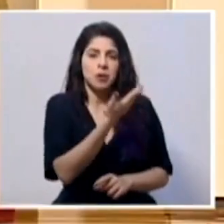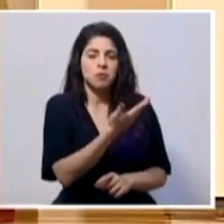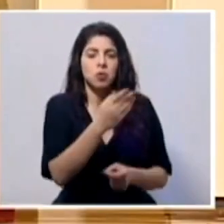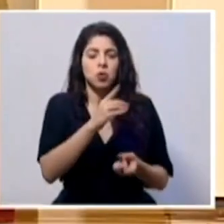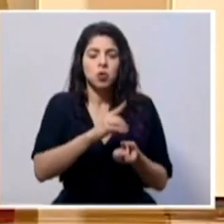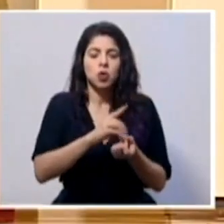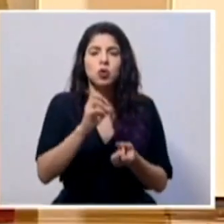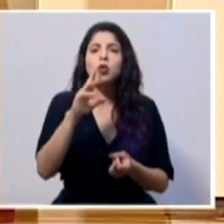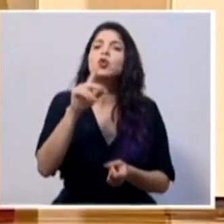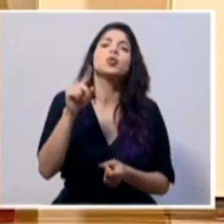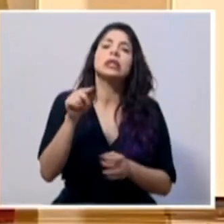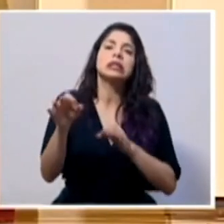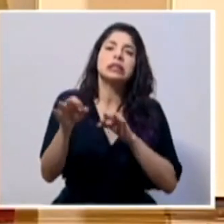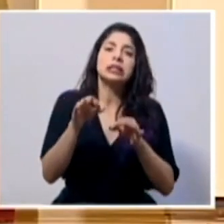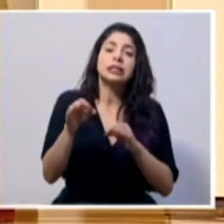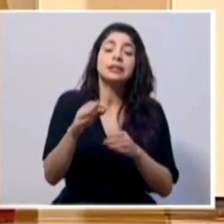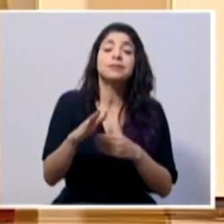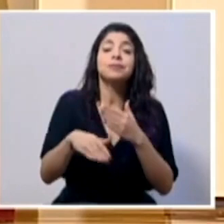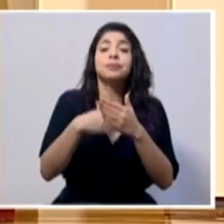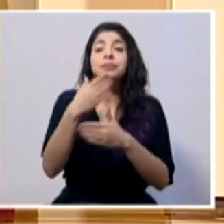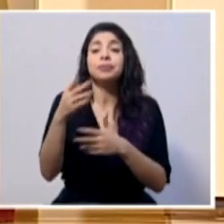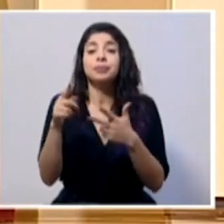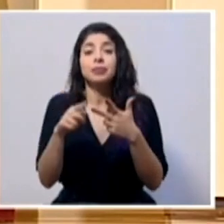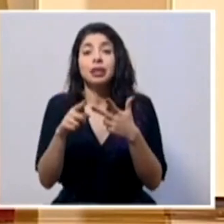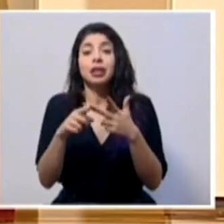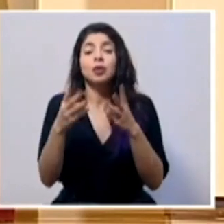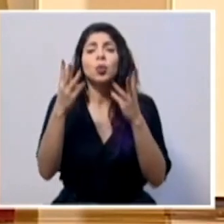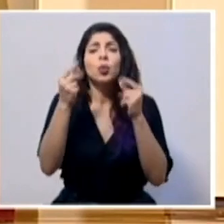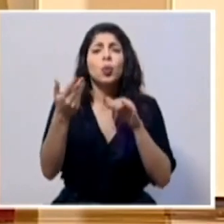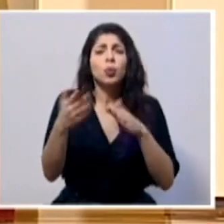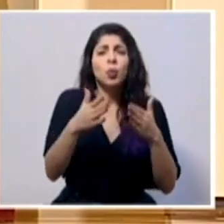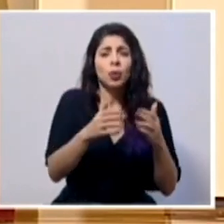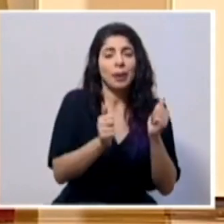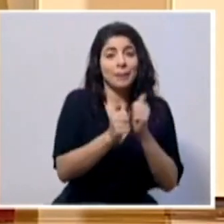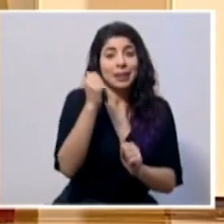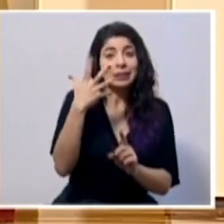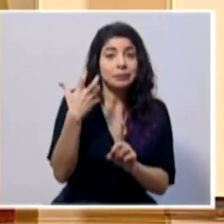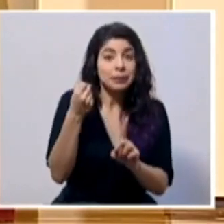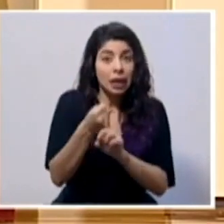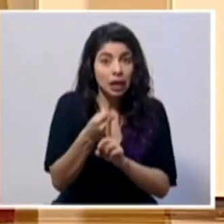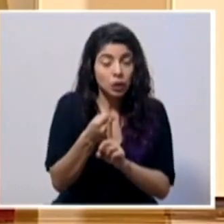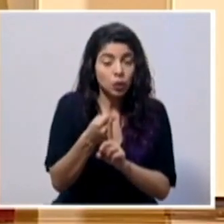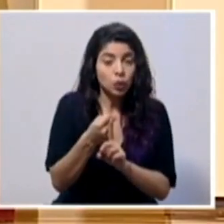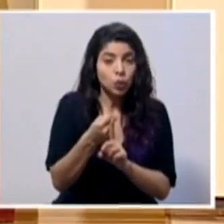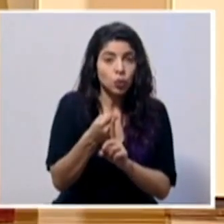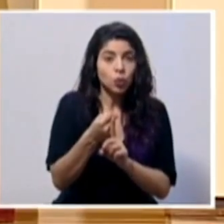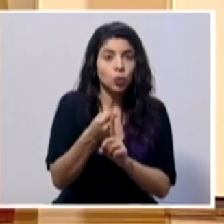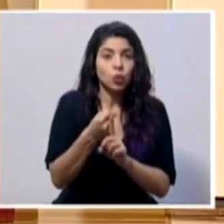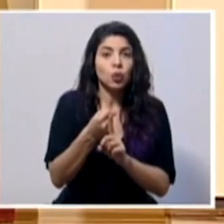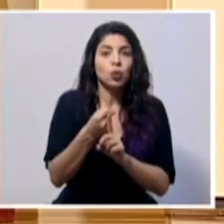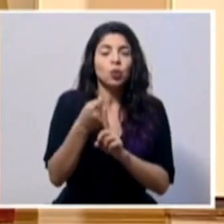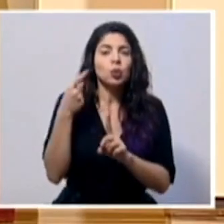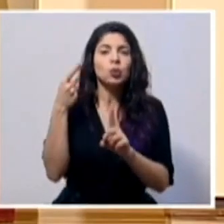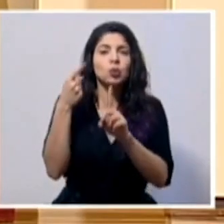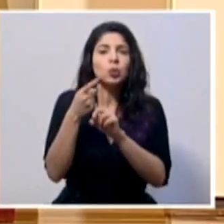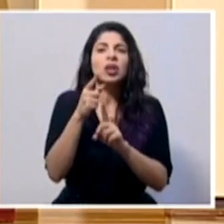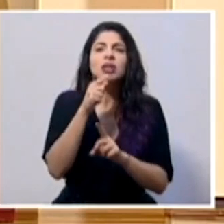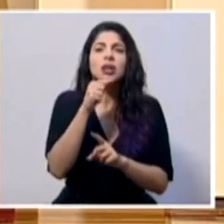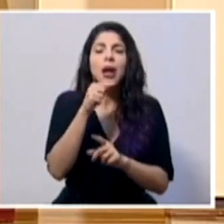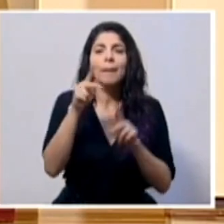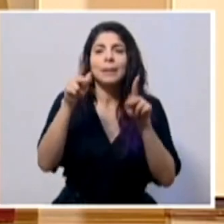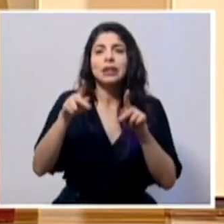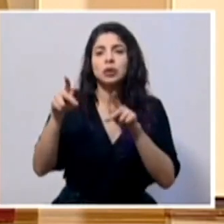pueda referir. Y con respecto a la mortalidad, la mayor afectación ha sido en